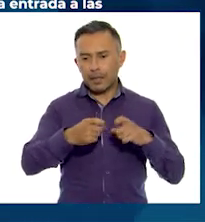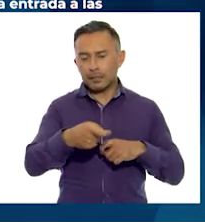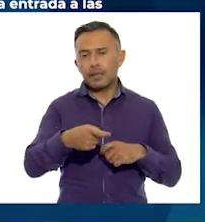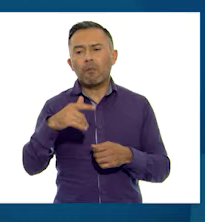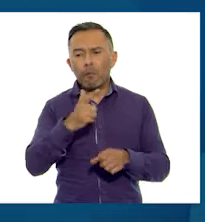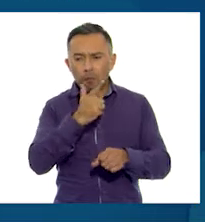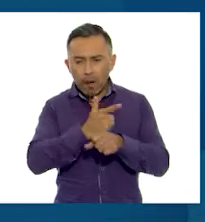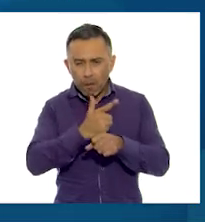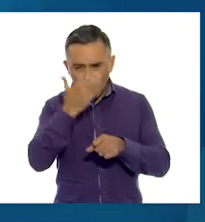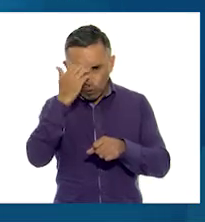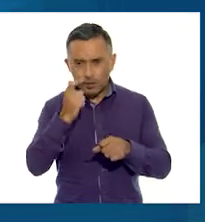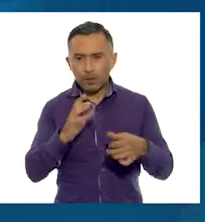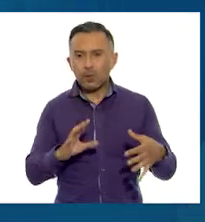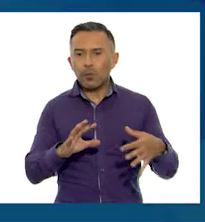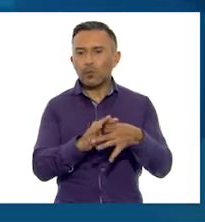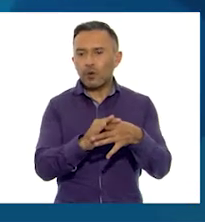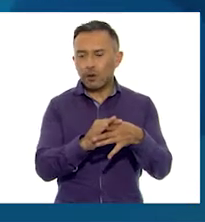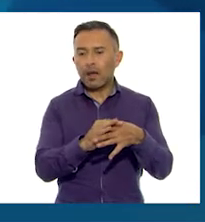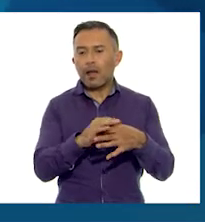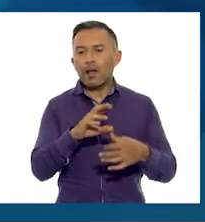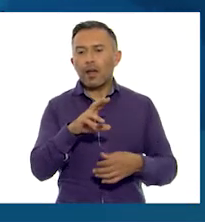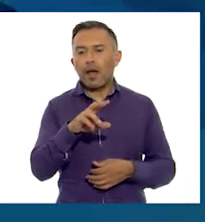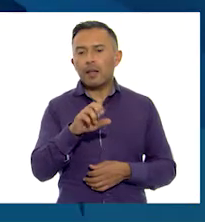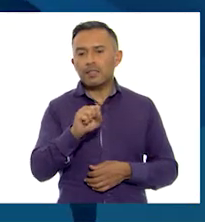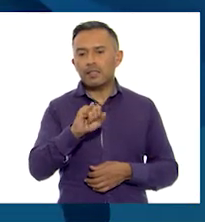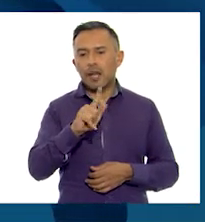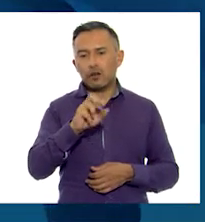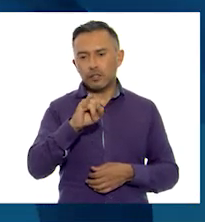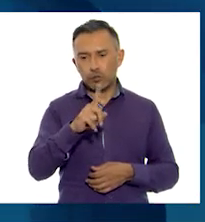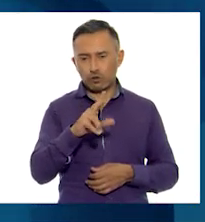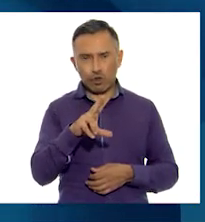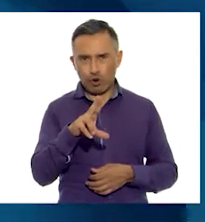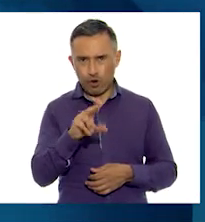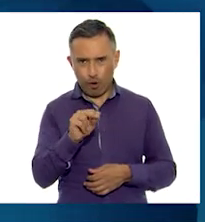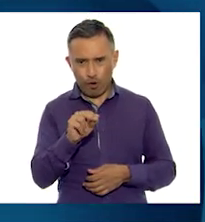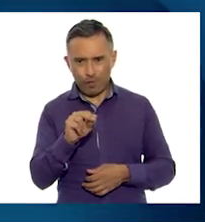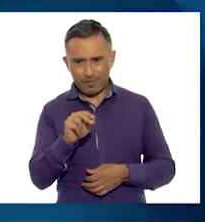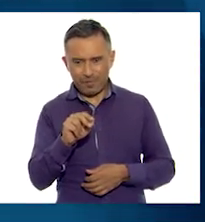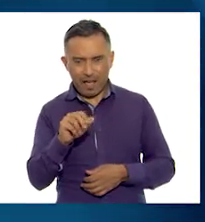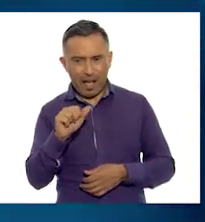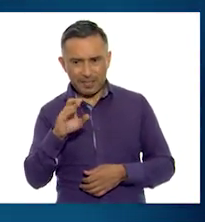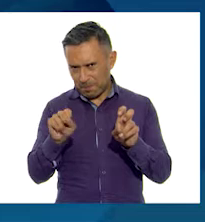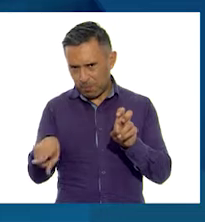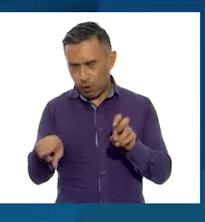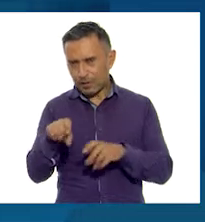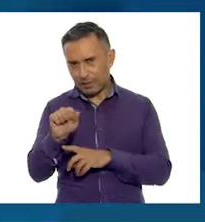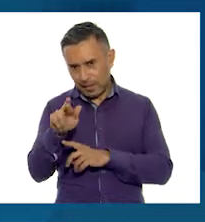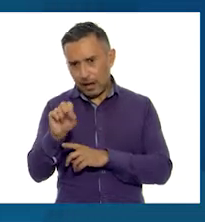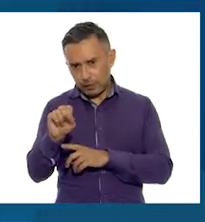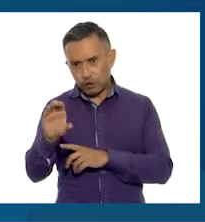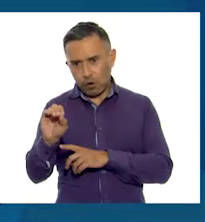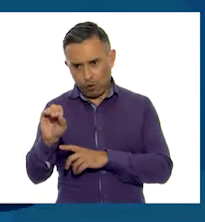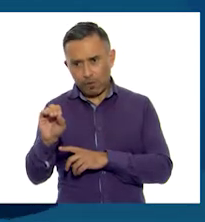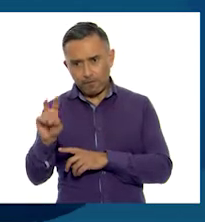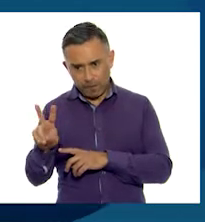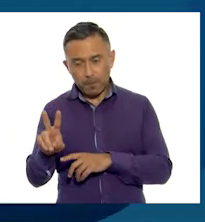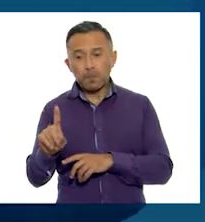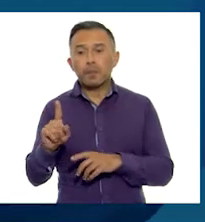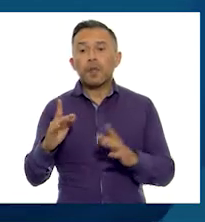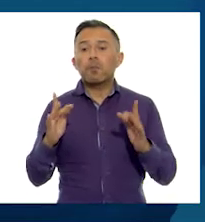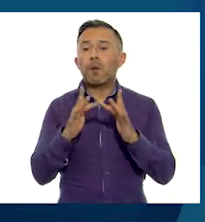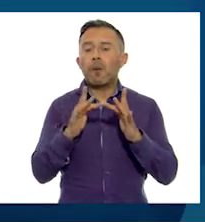fusión. Se ha propuesto que esta escisión activa la proteína para la fusión de membranas a través de extensos